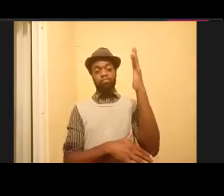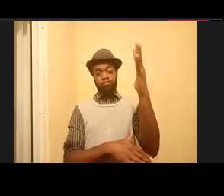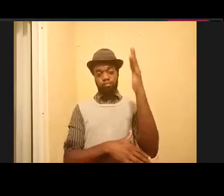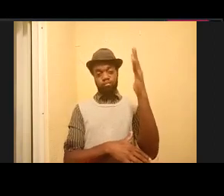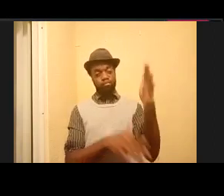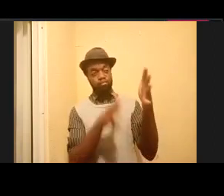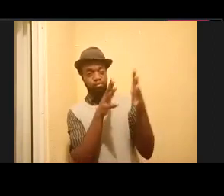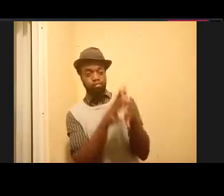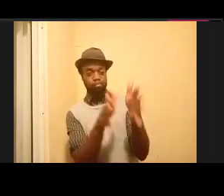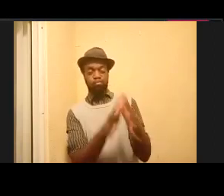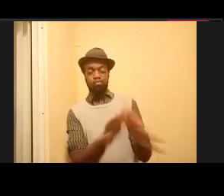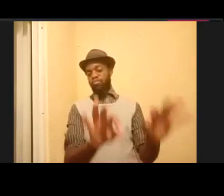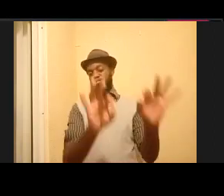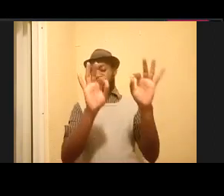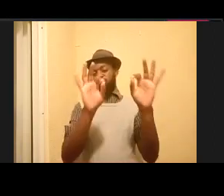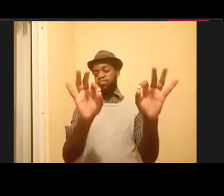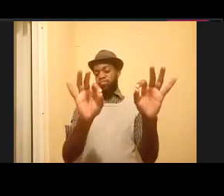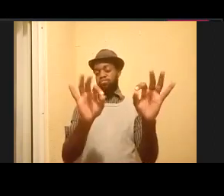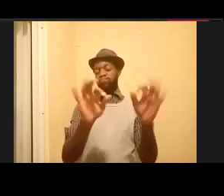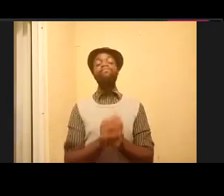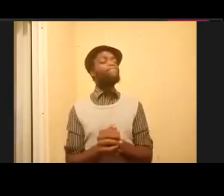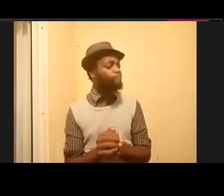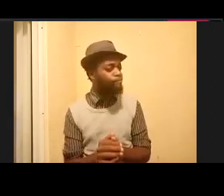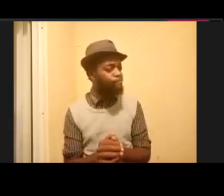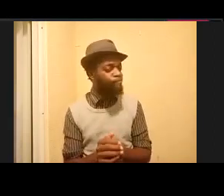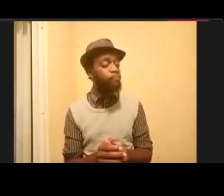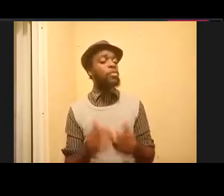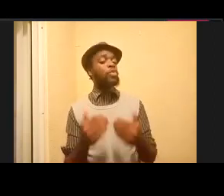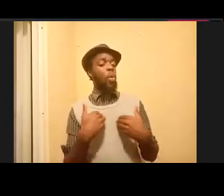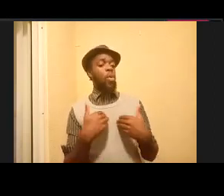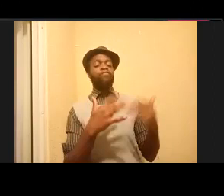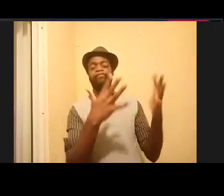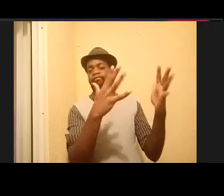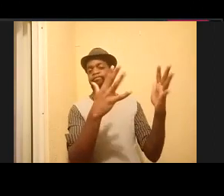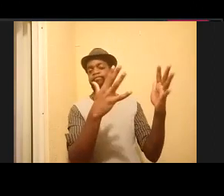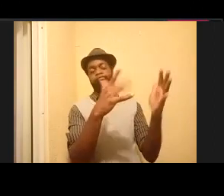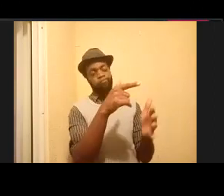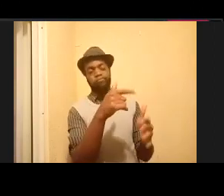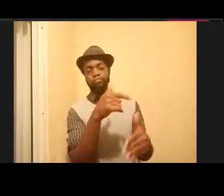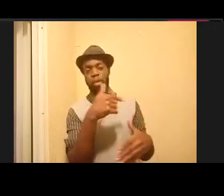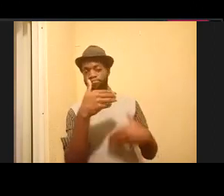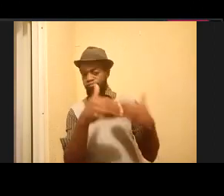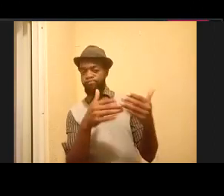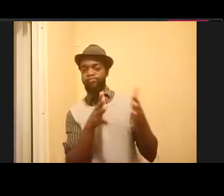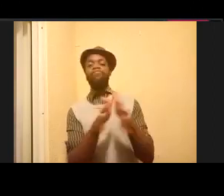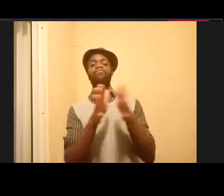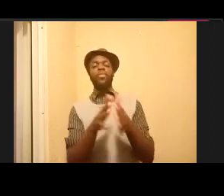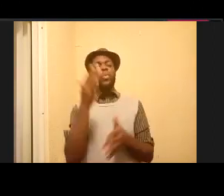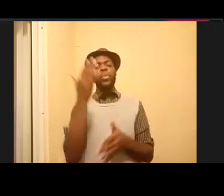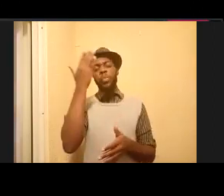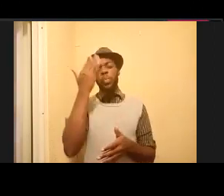ahora en esta clase, lo cual yo lo aplaudo totalmente, puesto que